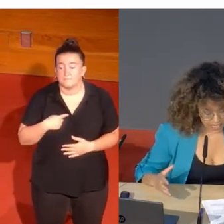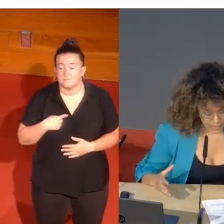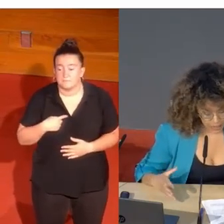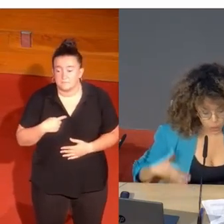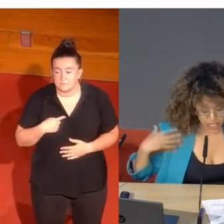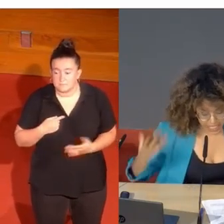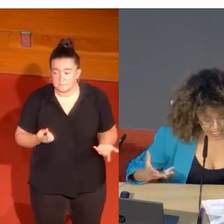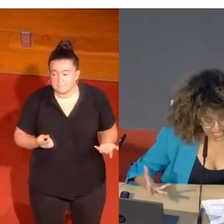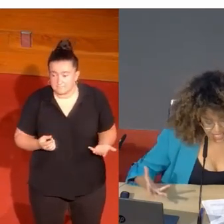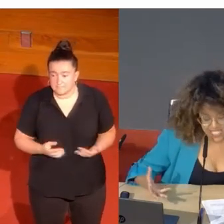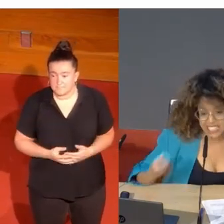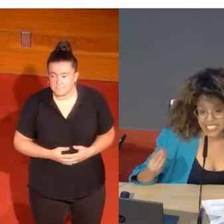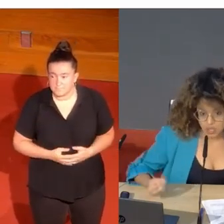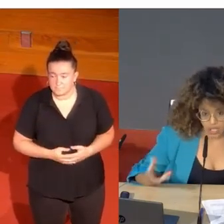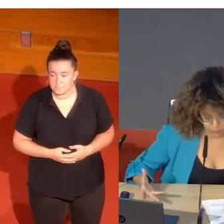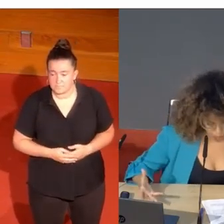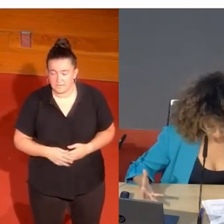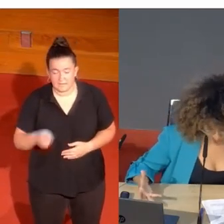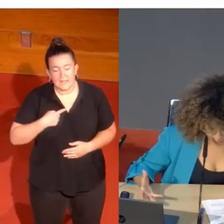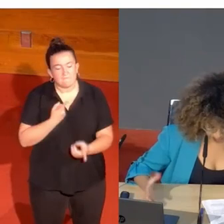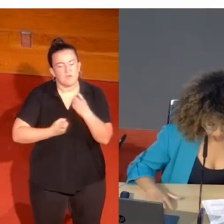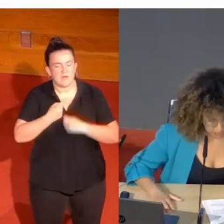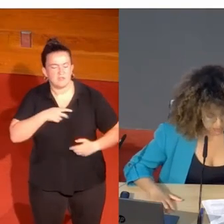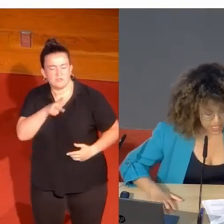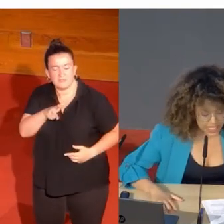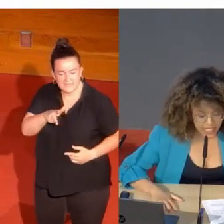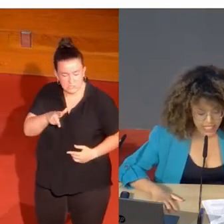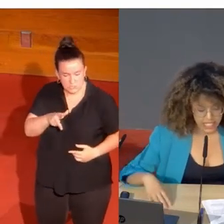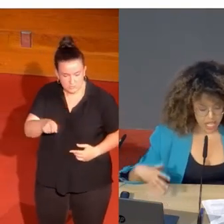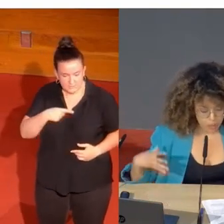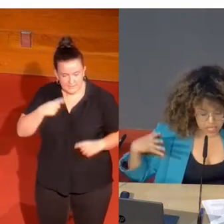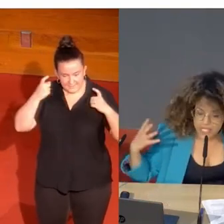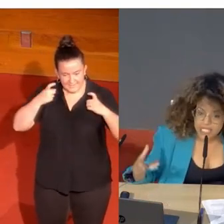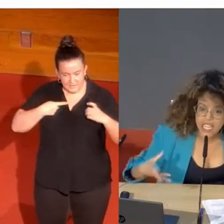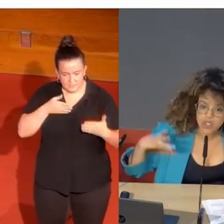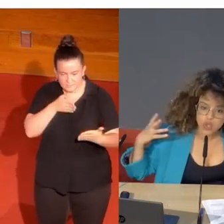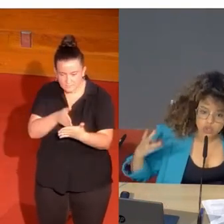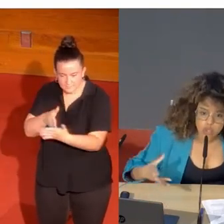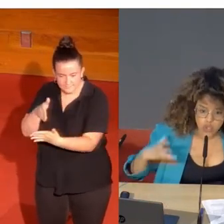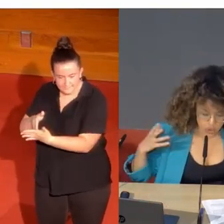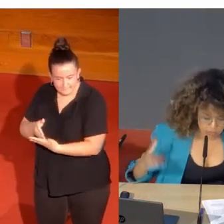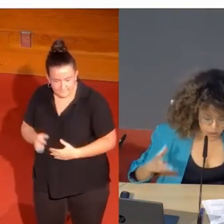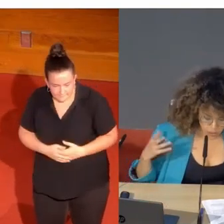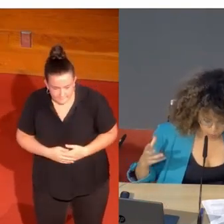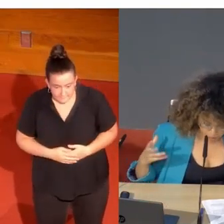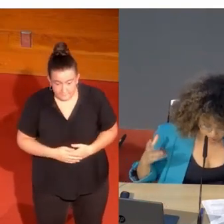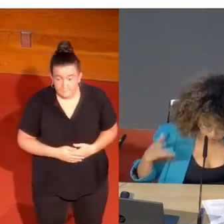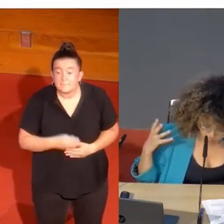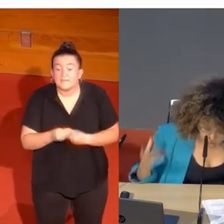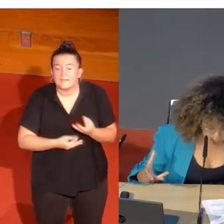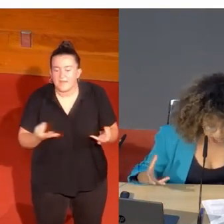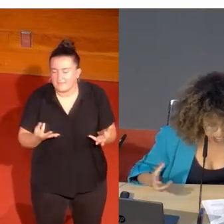eh endurecer las trabas al derecho a la información Qué hacen Pues que vigilan con todos los medios